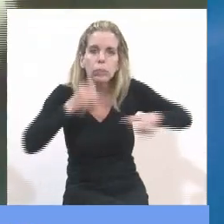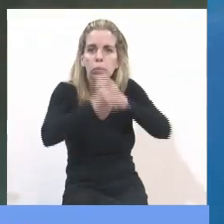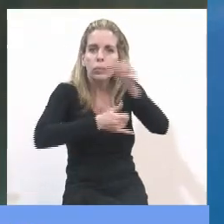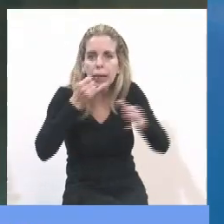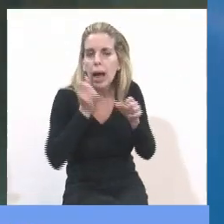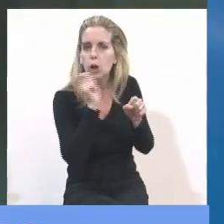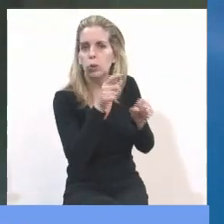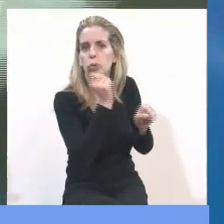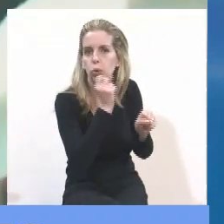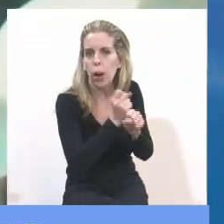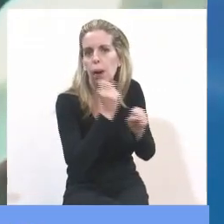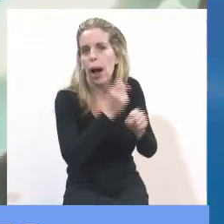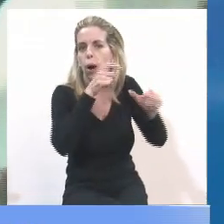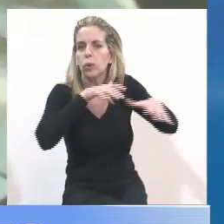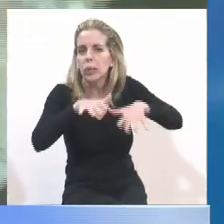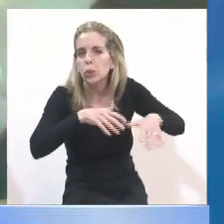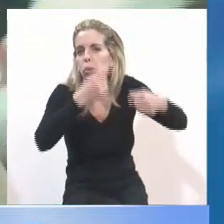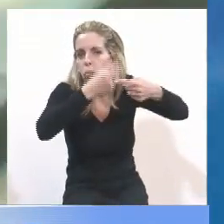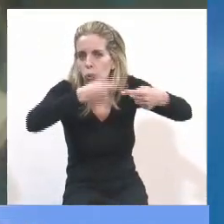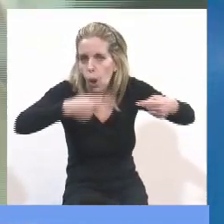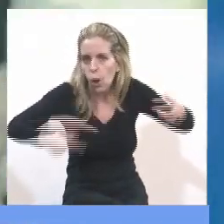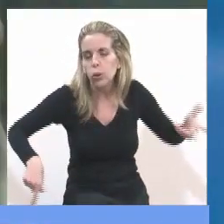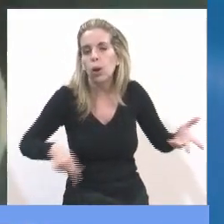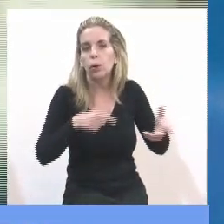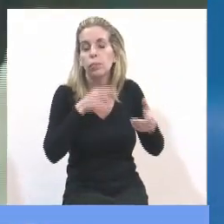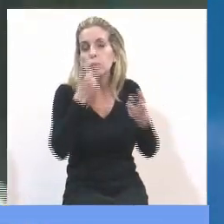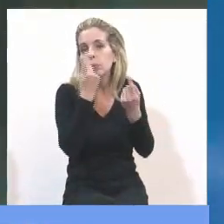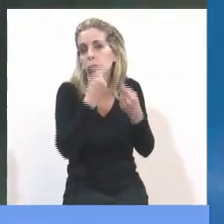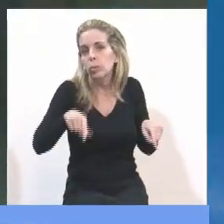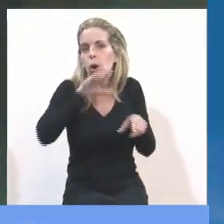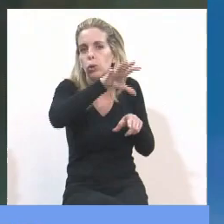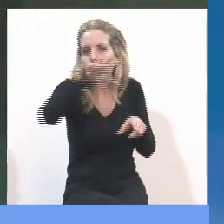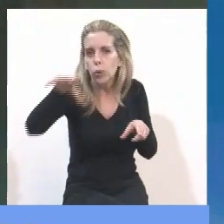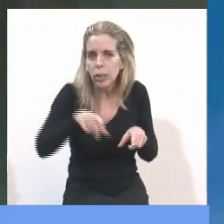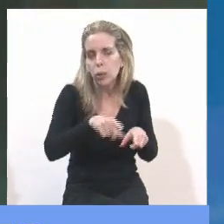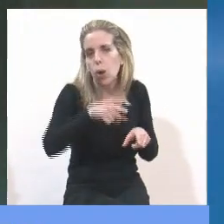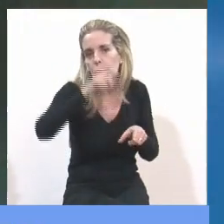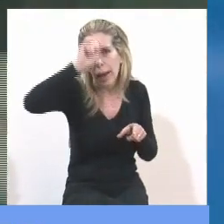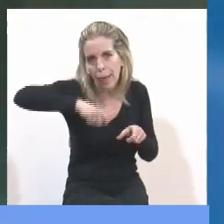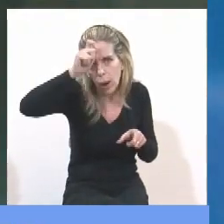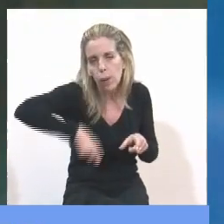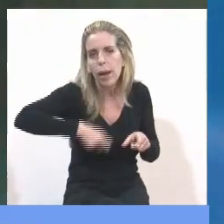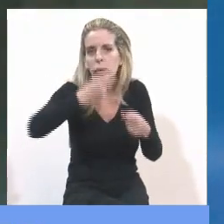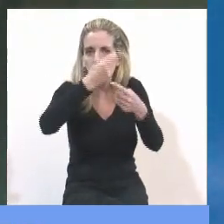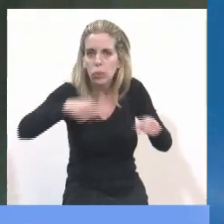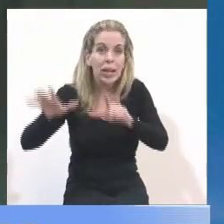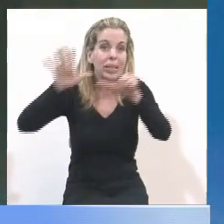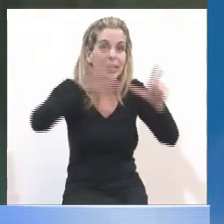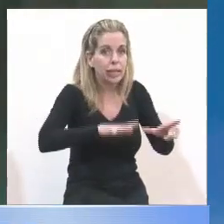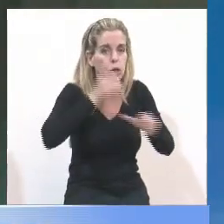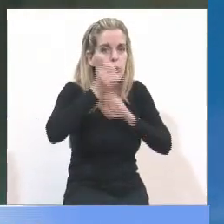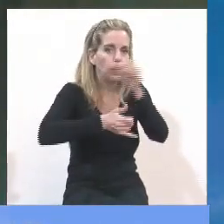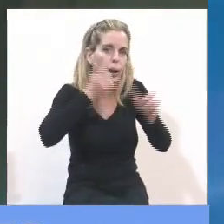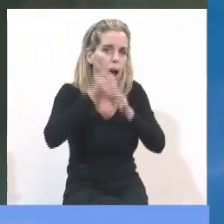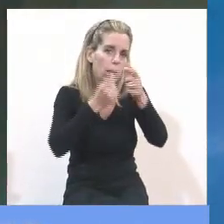describieron su labor y la situación en la que se encuentran las jurisdicciones a las cuales quieren que se confirme este